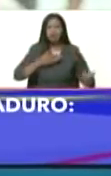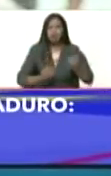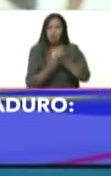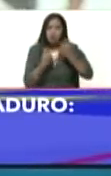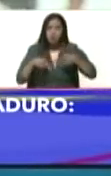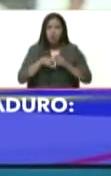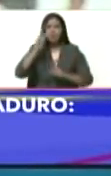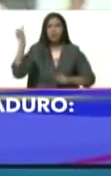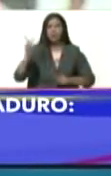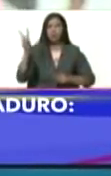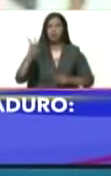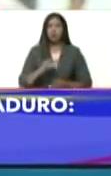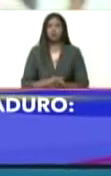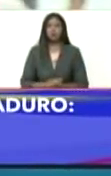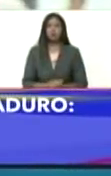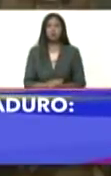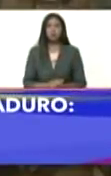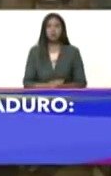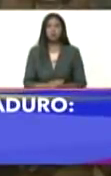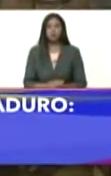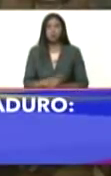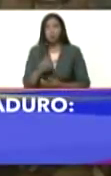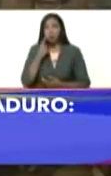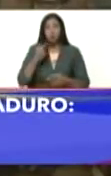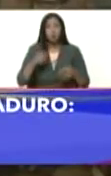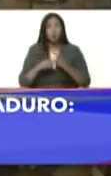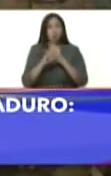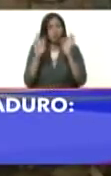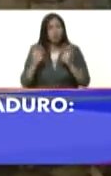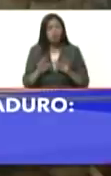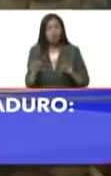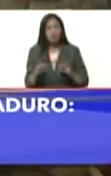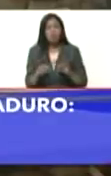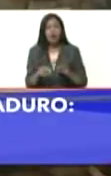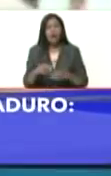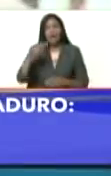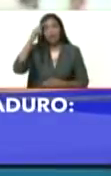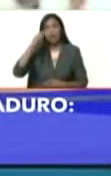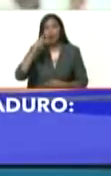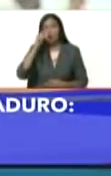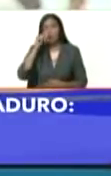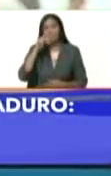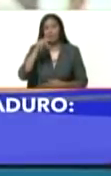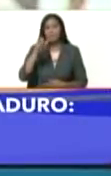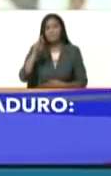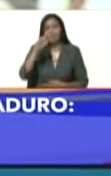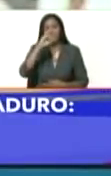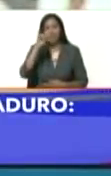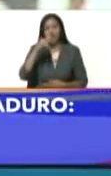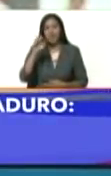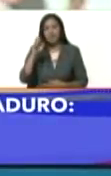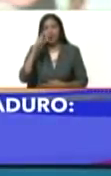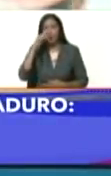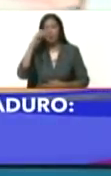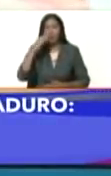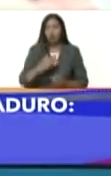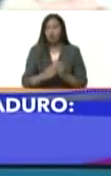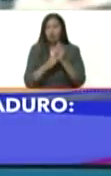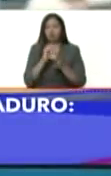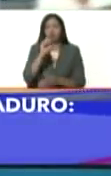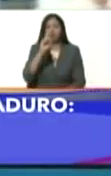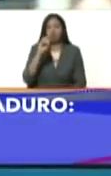soberanía de Venezuela. Igualmente con el general de división Pérez Ampueda, comandante de la